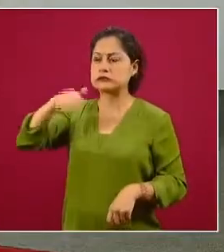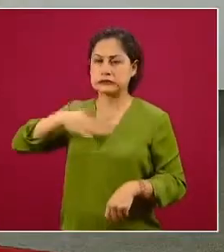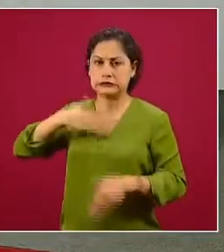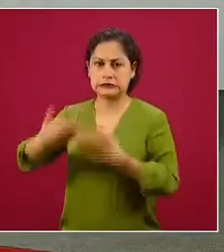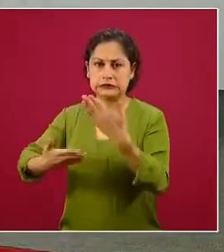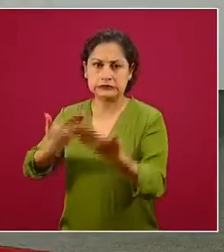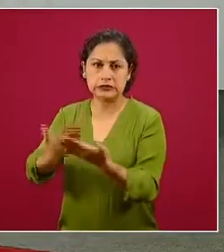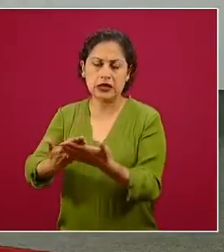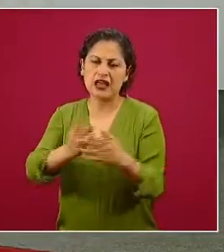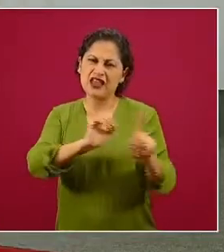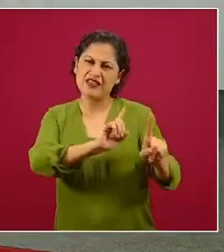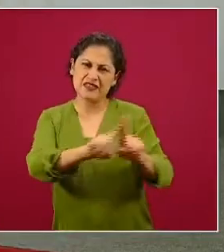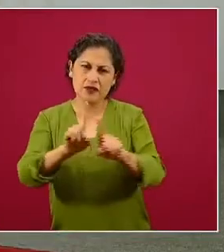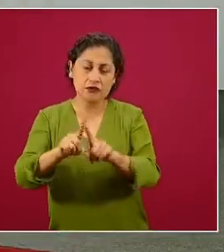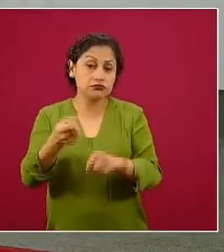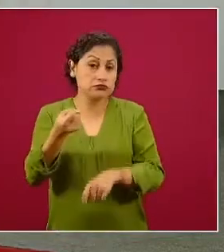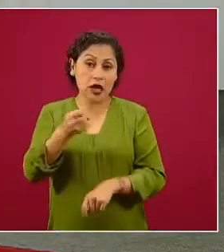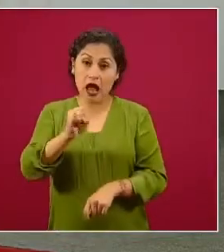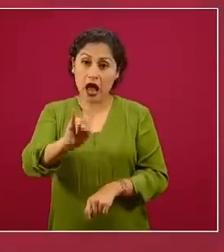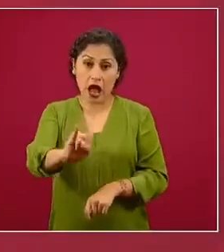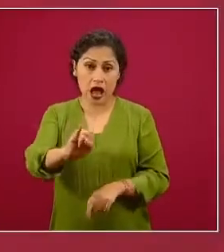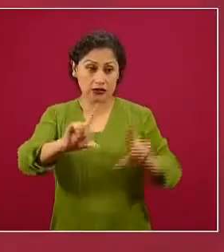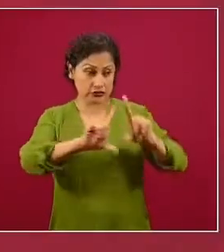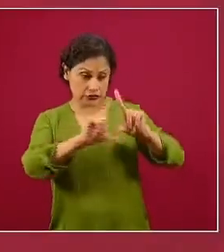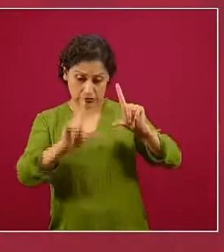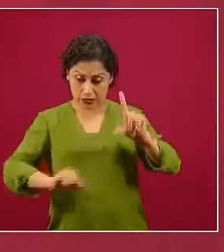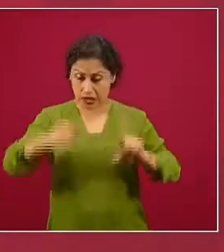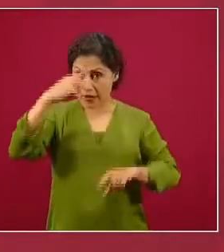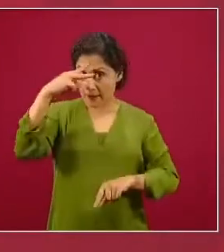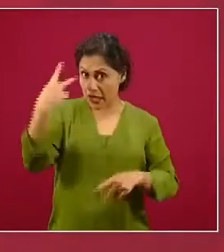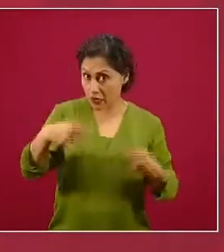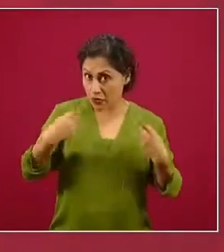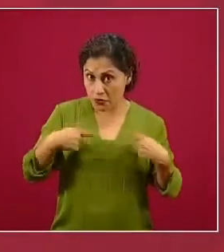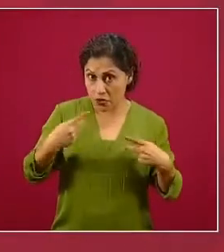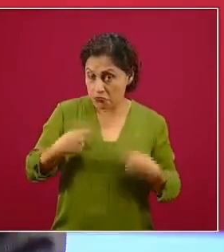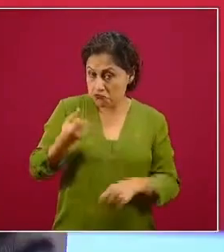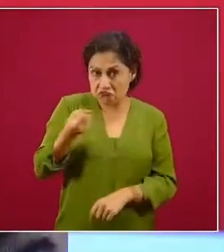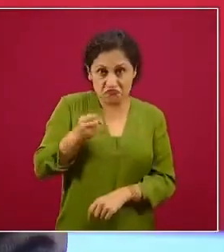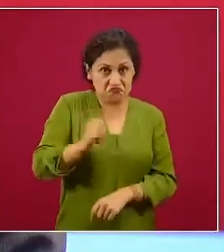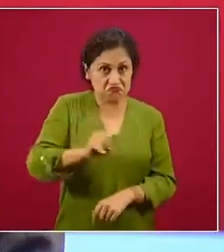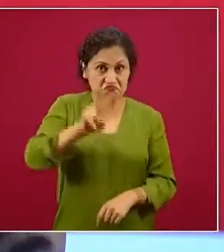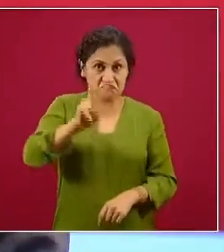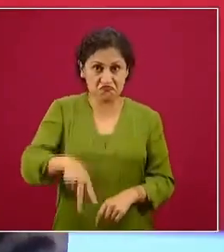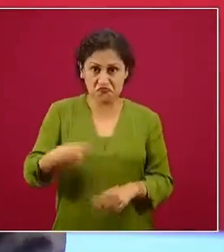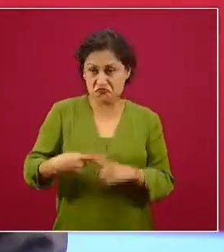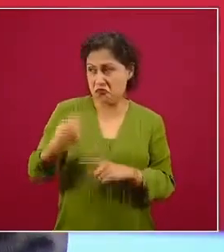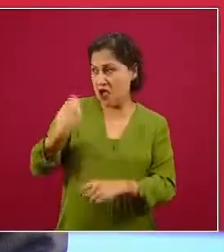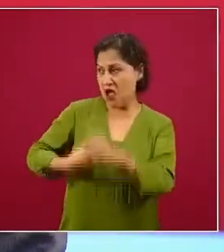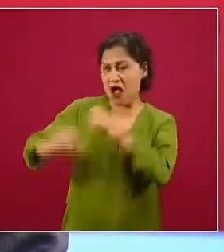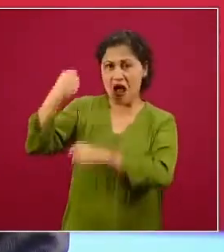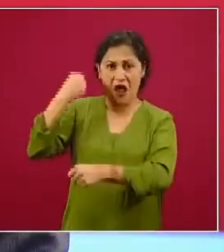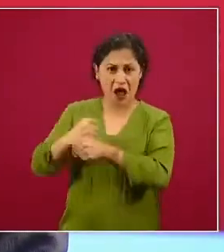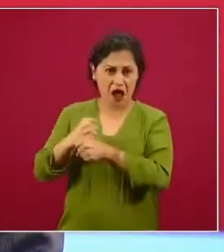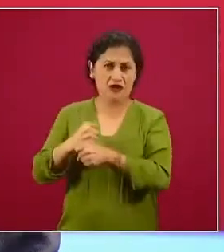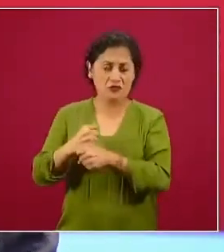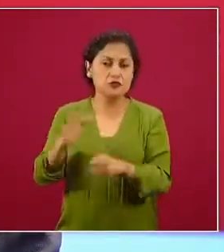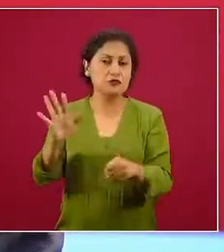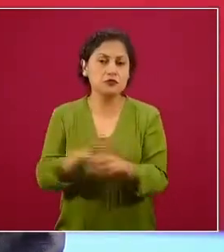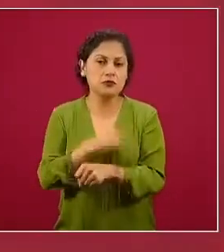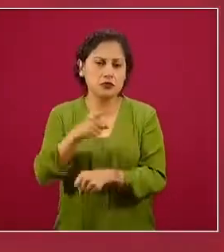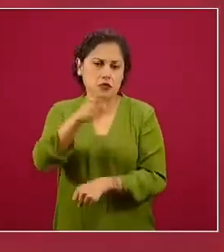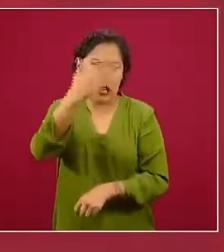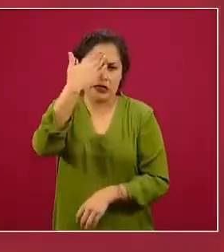realidad social que tiene México desde hace muchas décadas, porque la riqueza en México está injustamente